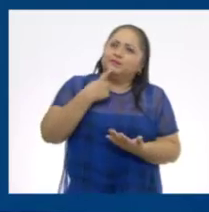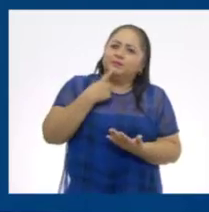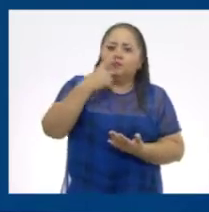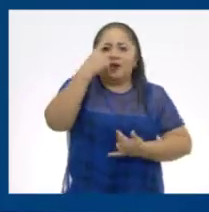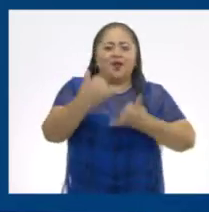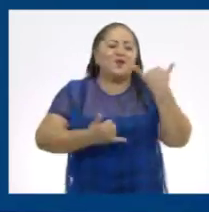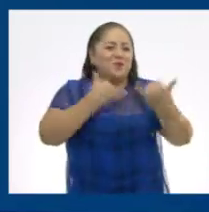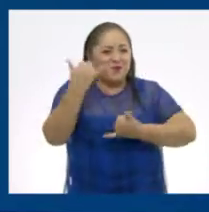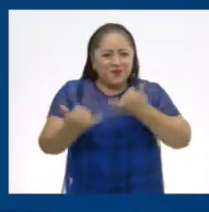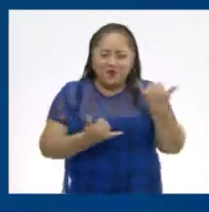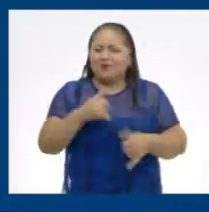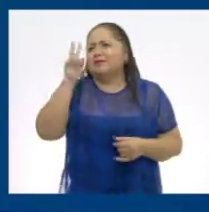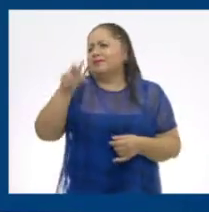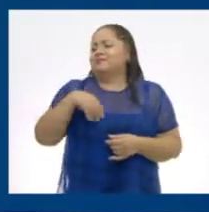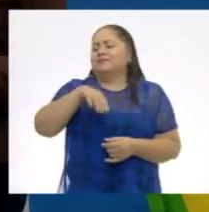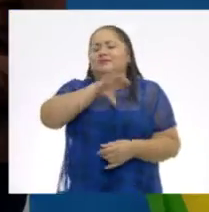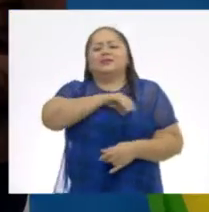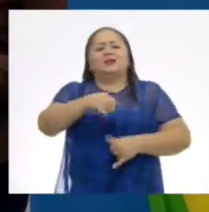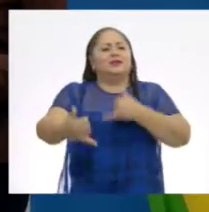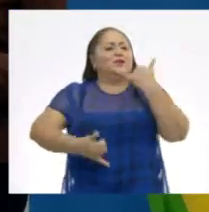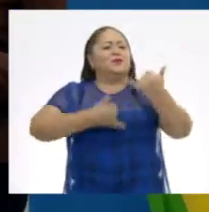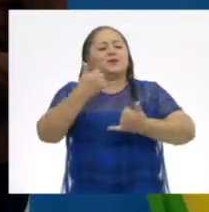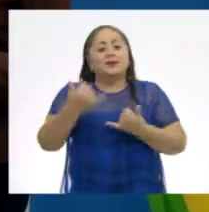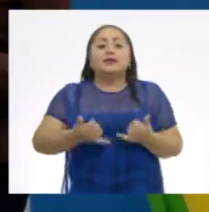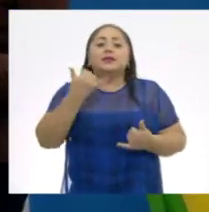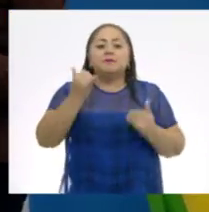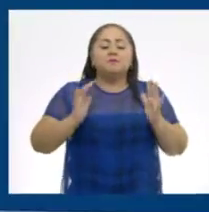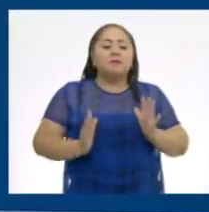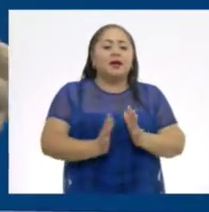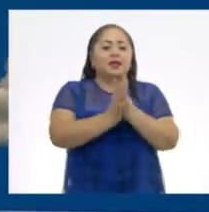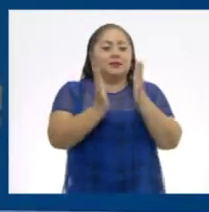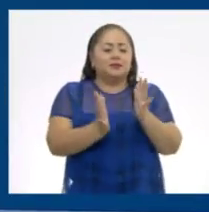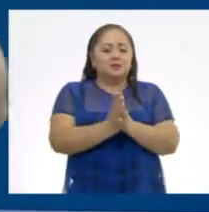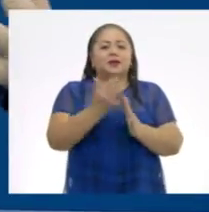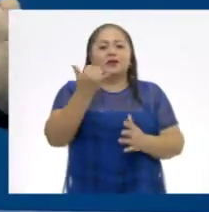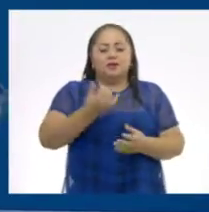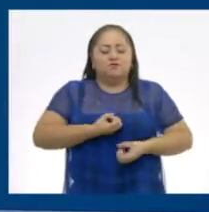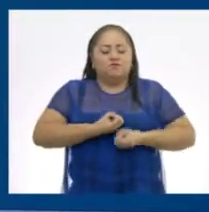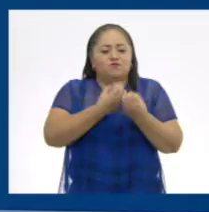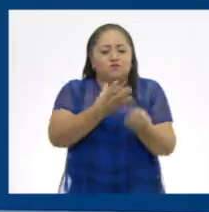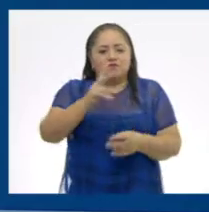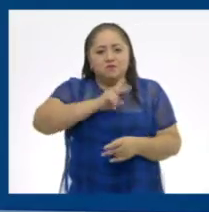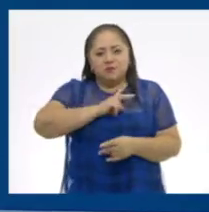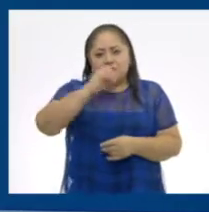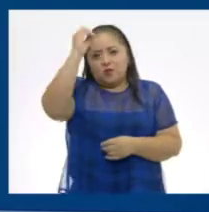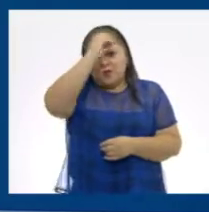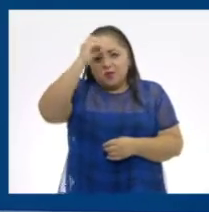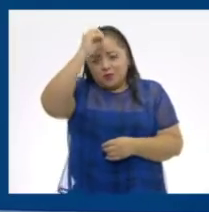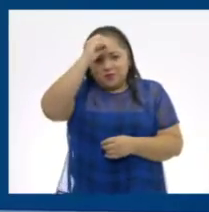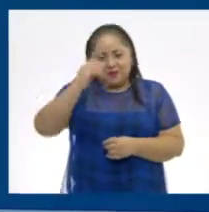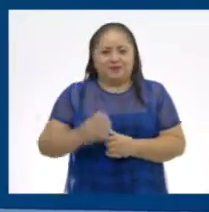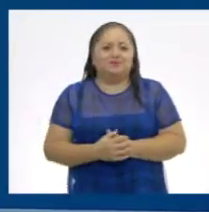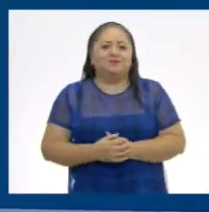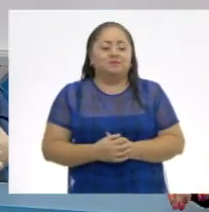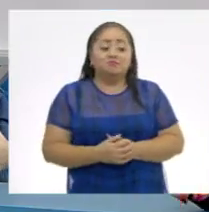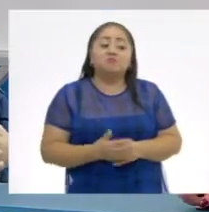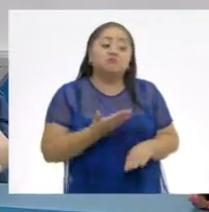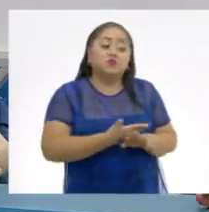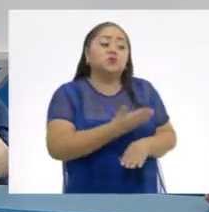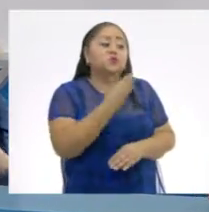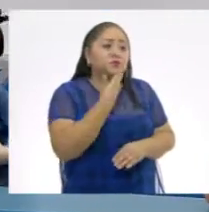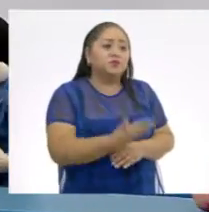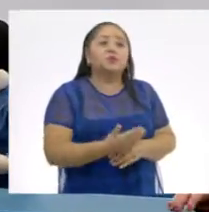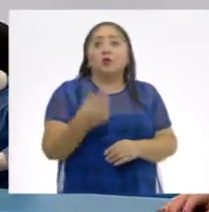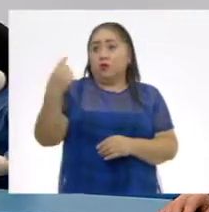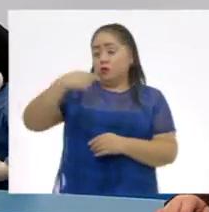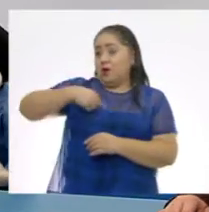al juego. Me encanta jugar y a participar y expresar todas nuestras opiniones. Muy bien.